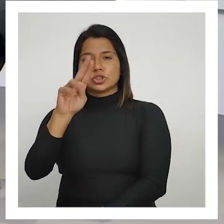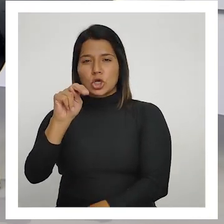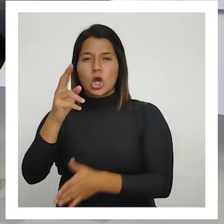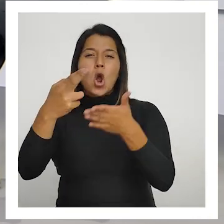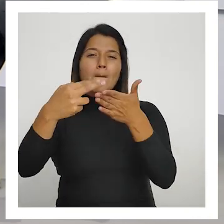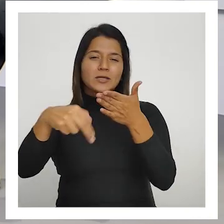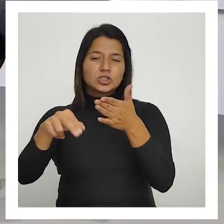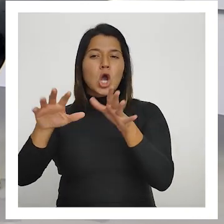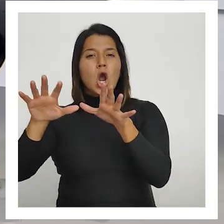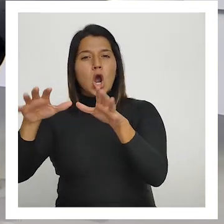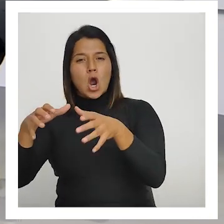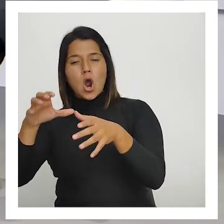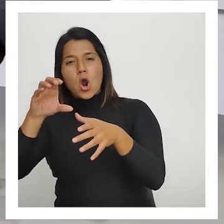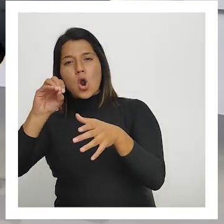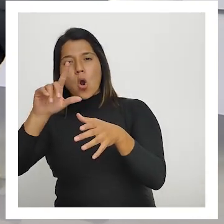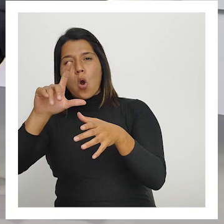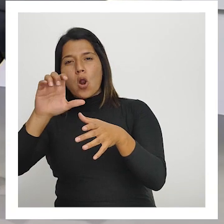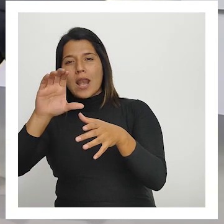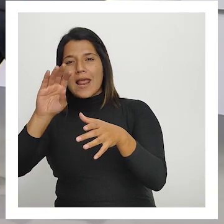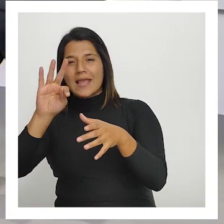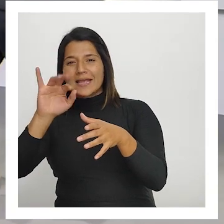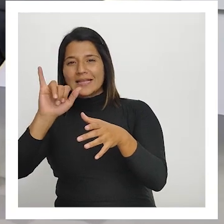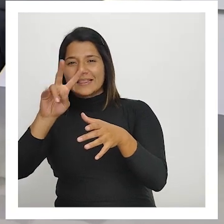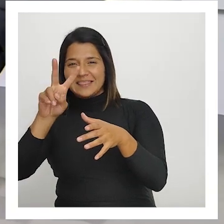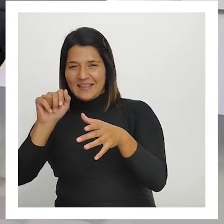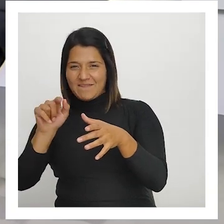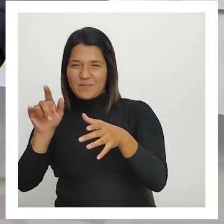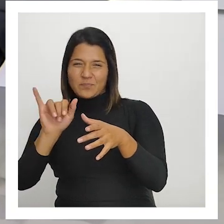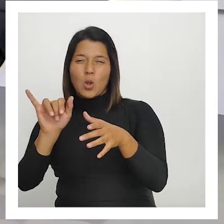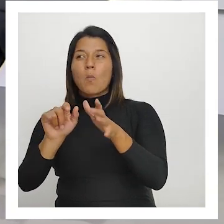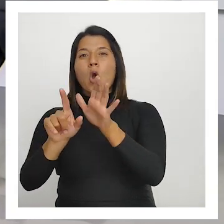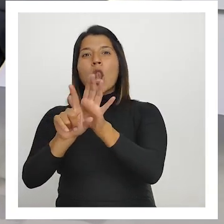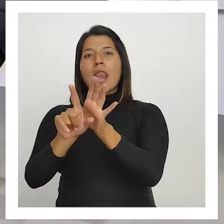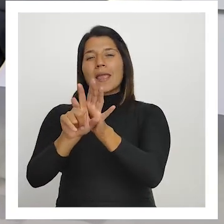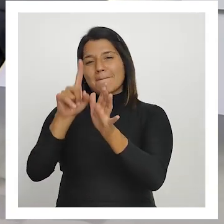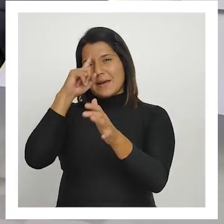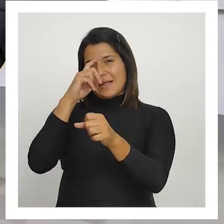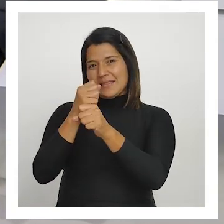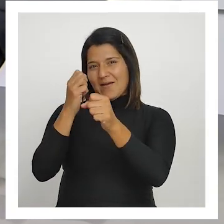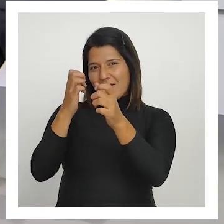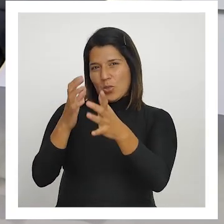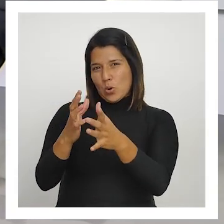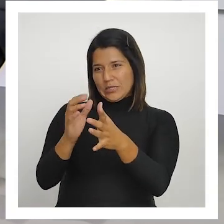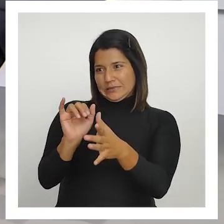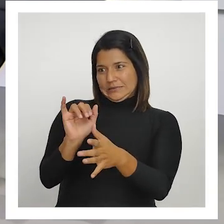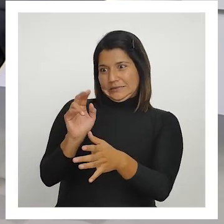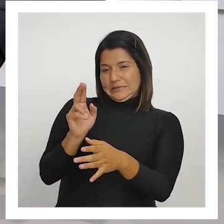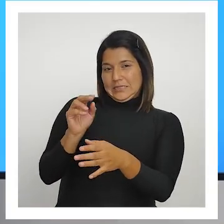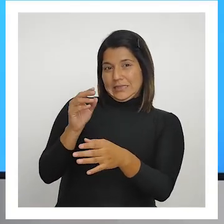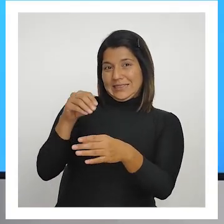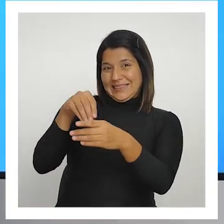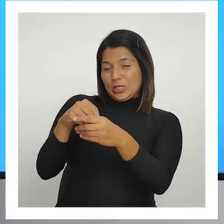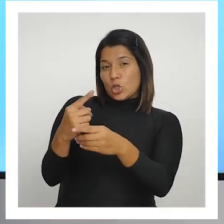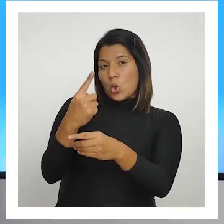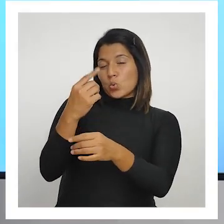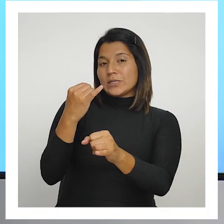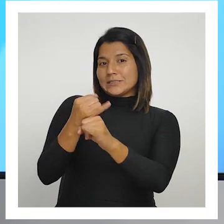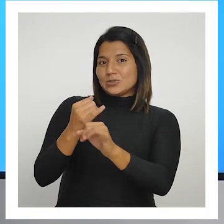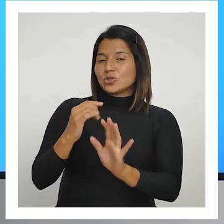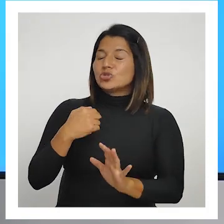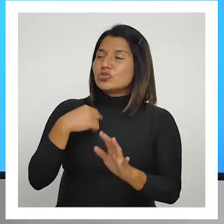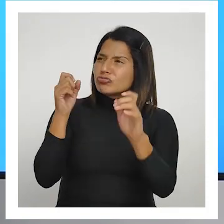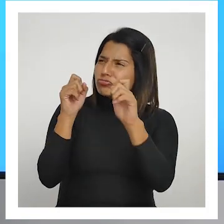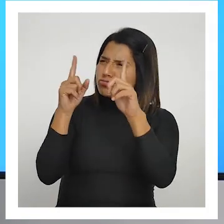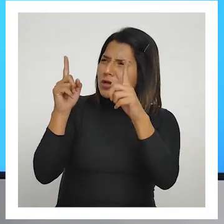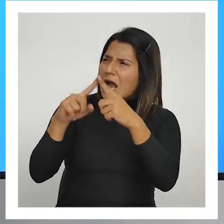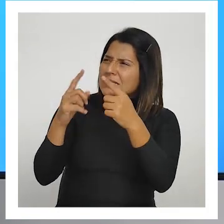a los políticos sobre todo, les asusta muchísimo. Me sorprende saber que apenas van a